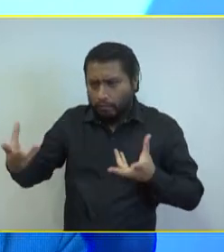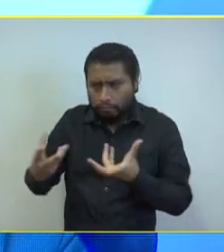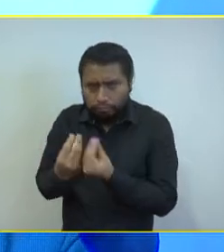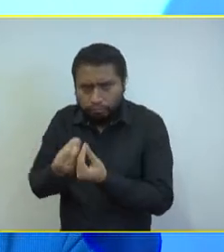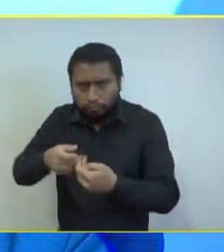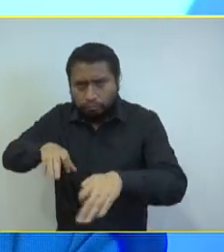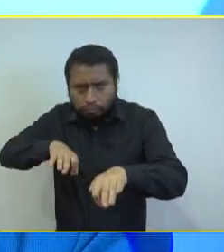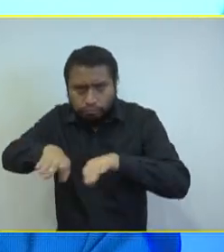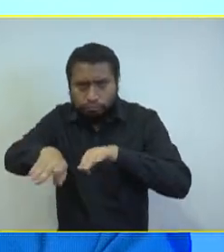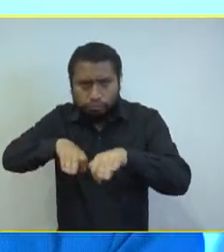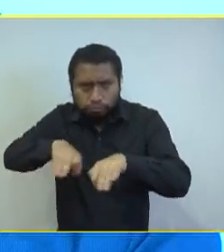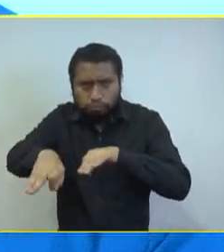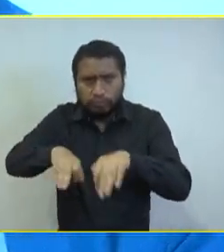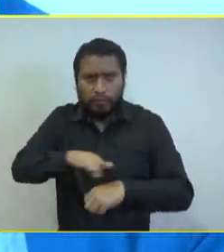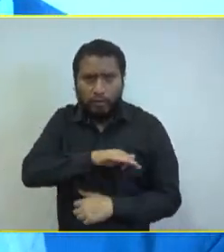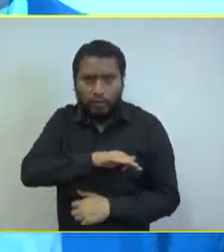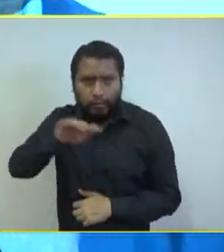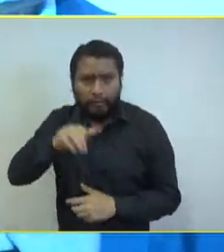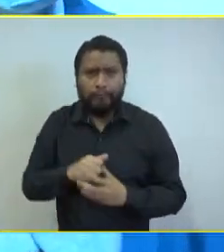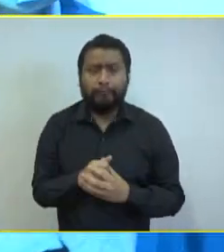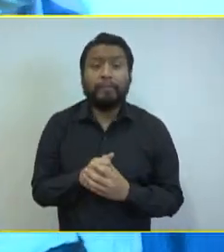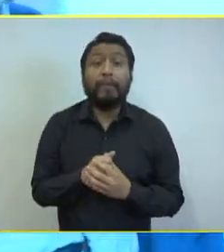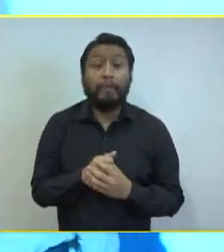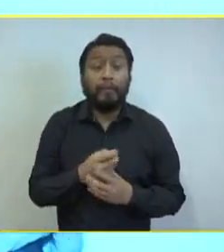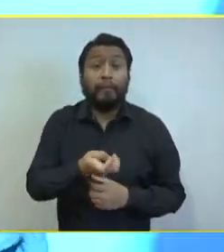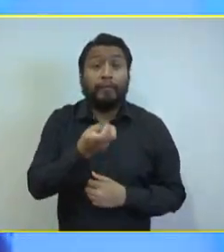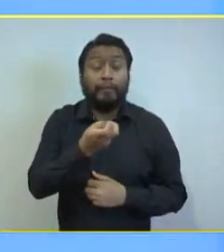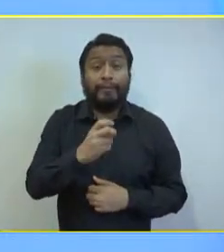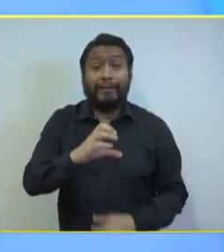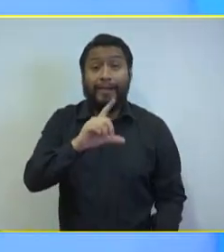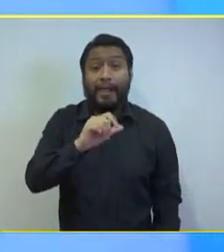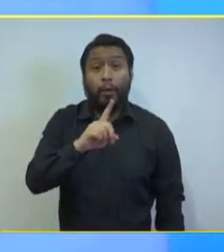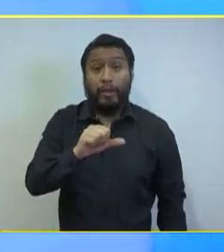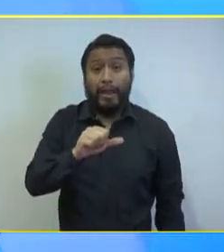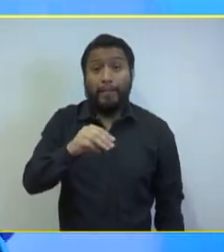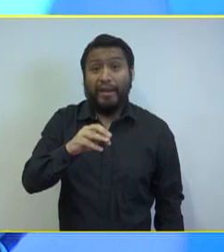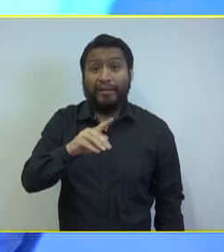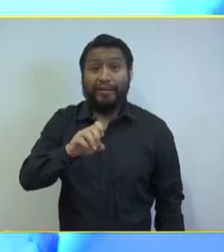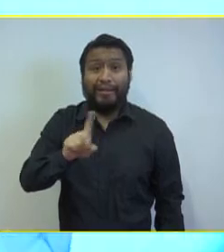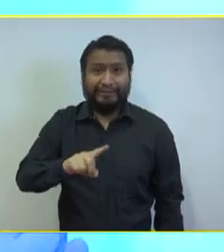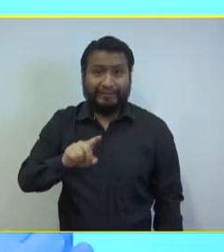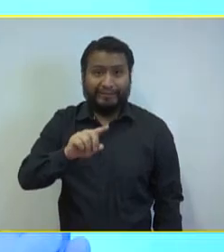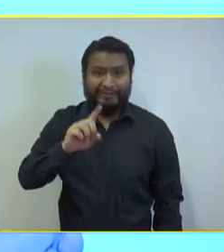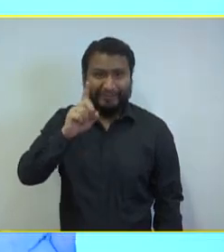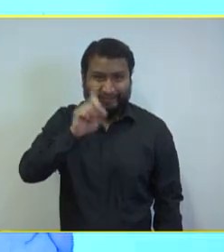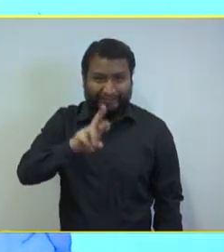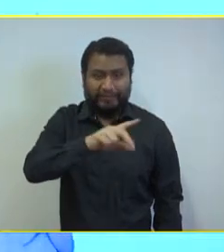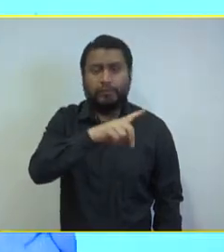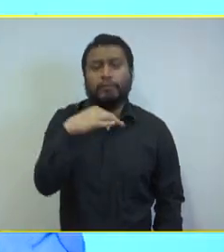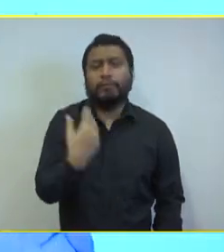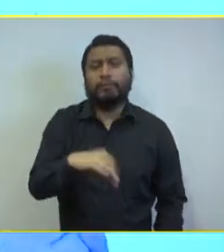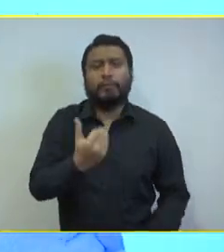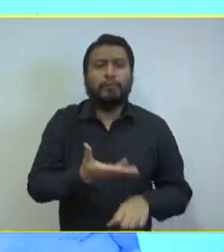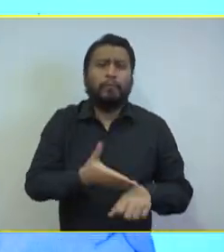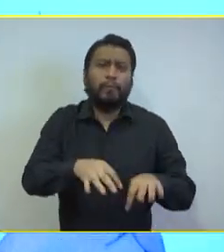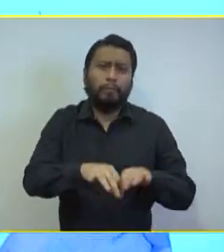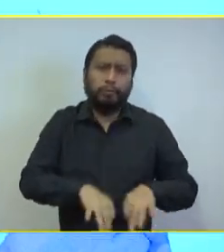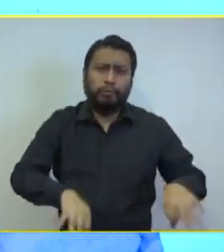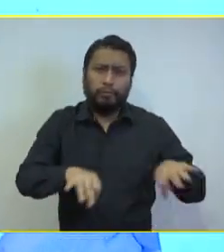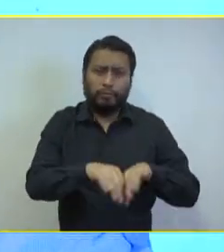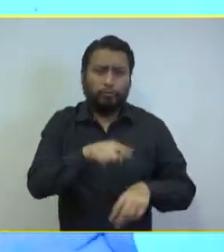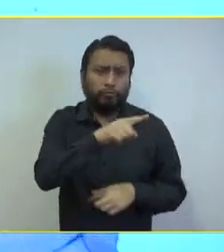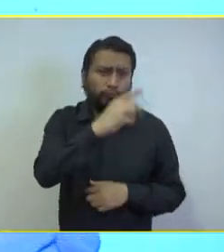la actuación, el apoyo de la doctora Claudia Martínez de la Peña fue fundamental. Claudia, de verdad, sabes que te lo